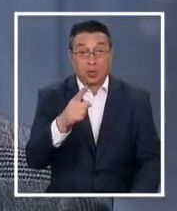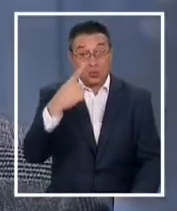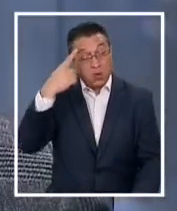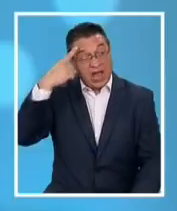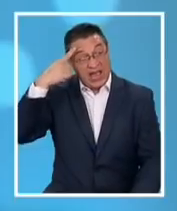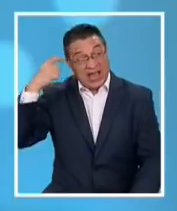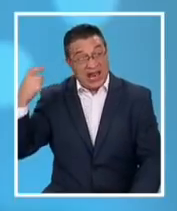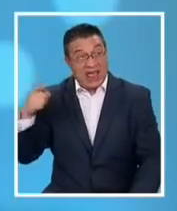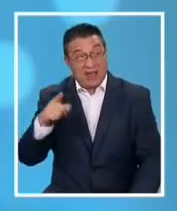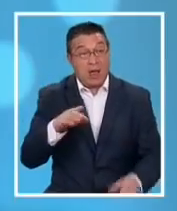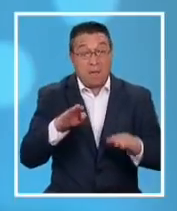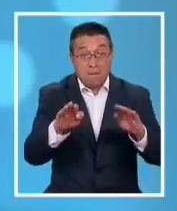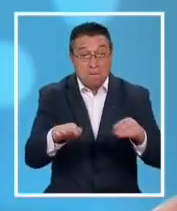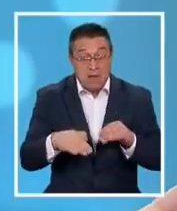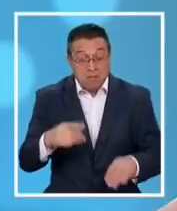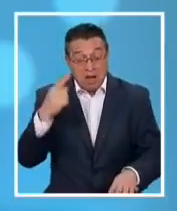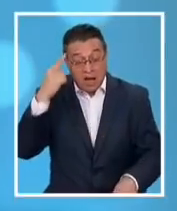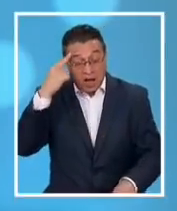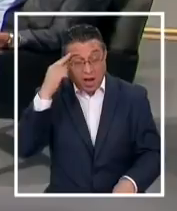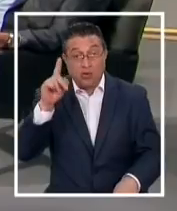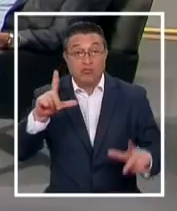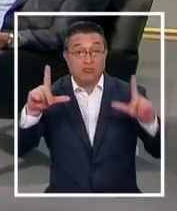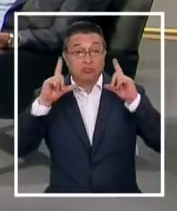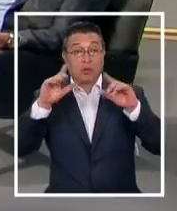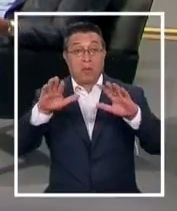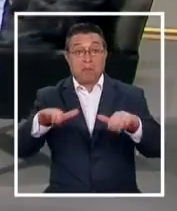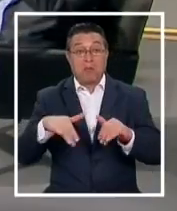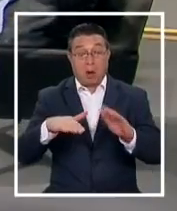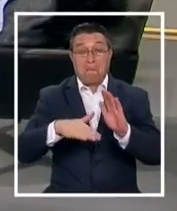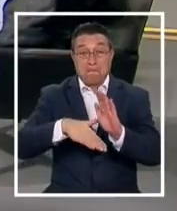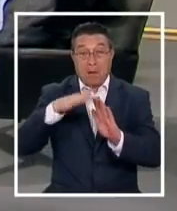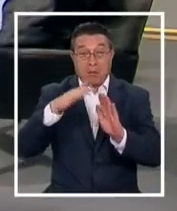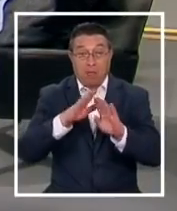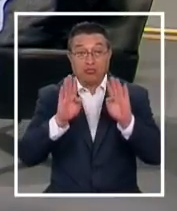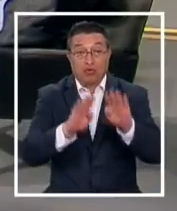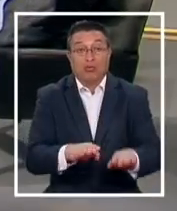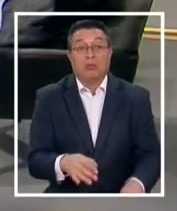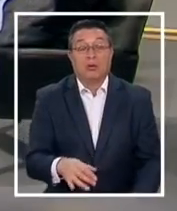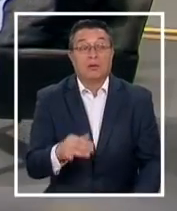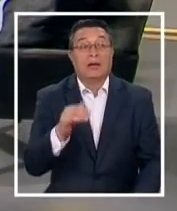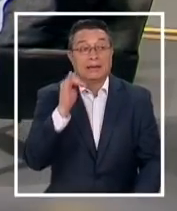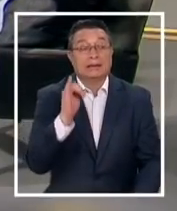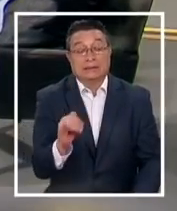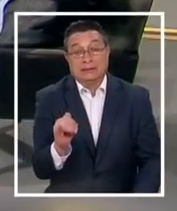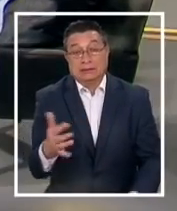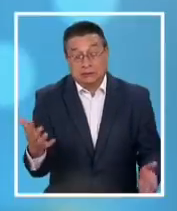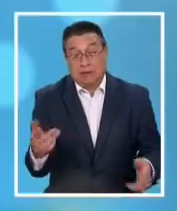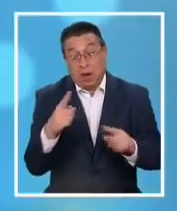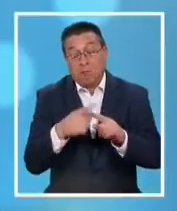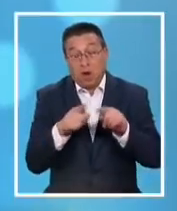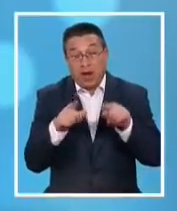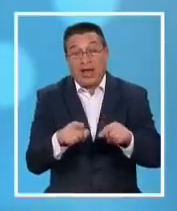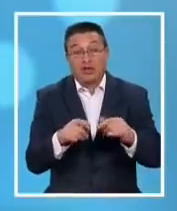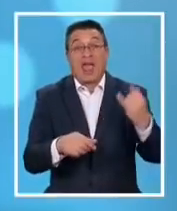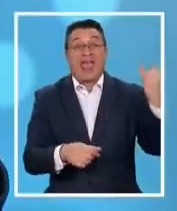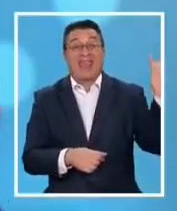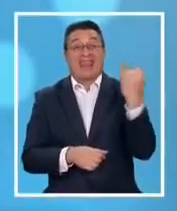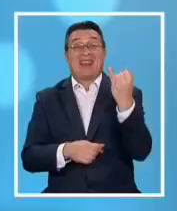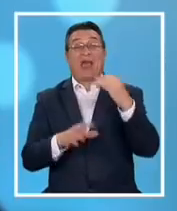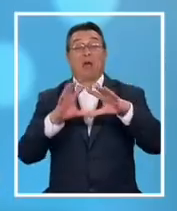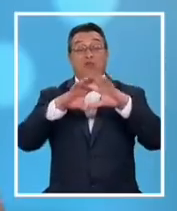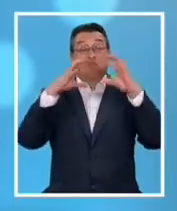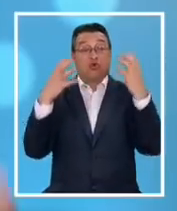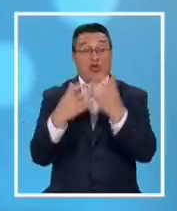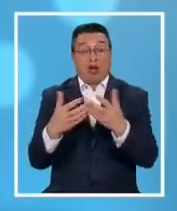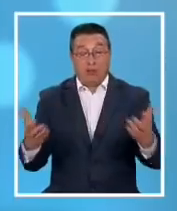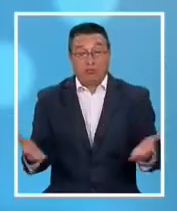tendría la misma o similar popularidad? ¿No sí, sería mayoritario? Sí, sí, pero, por pero, algo, pero con una diferencia. La izquierda mundial impulsó